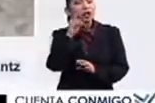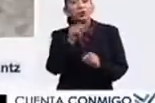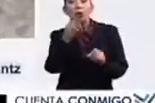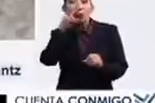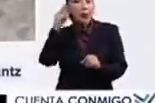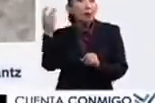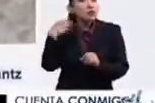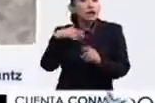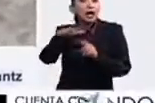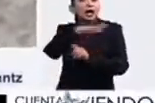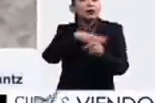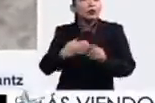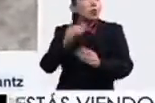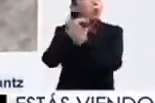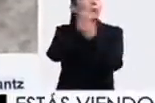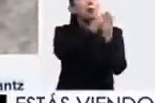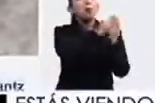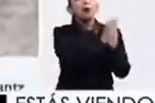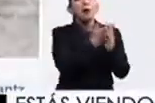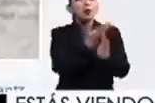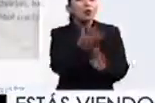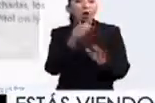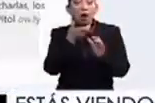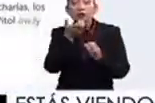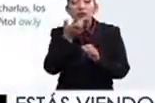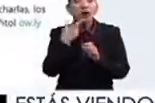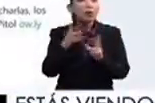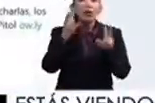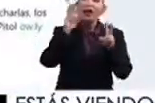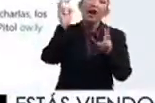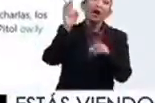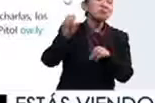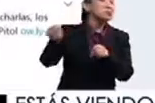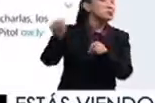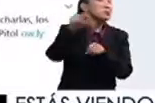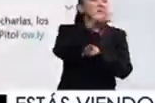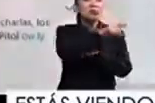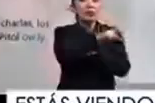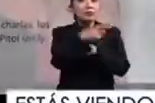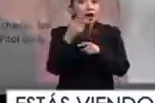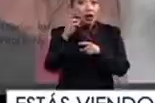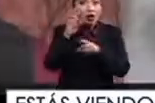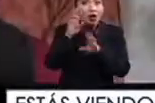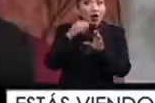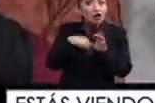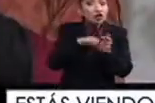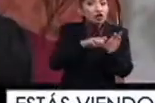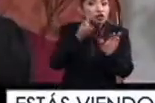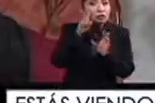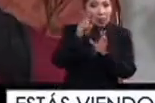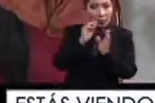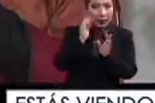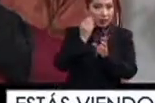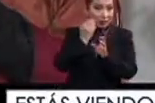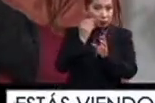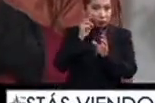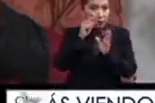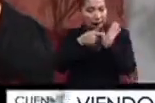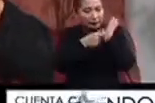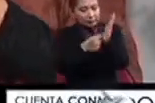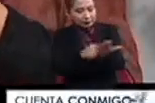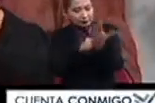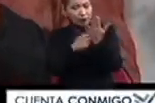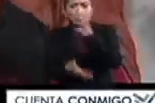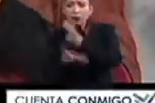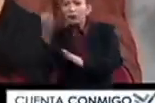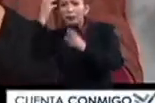lo que está a nuestro alrededor porque estamos tan acostumbrados que ya no vemos la vida cotidiana. Pero la forma como en el Facebook se maneja, que me